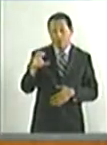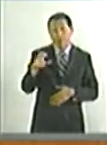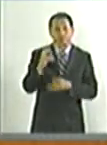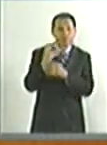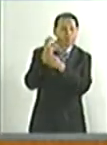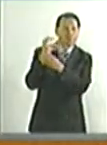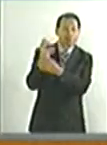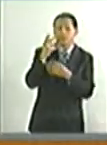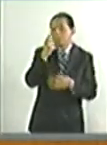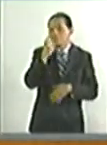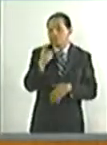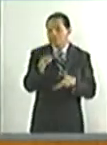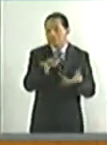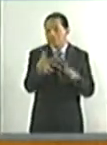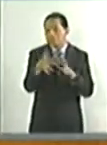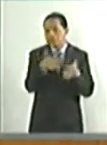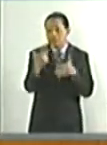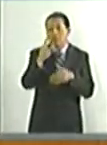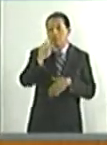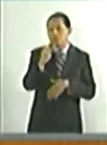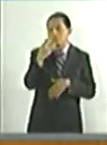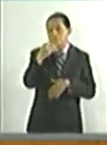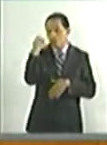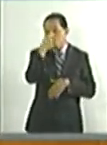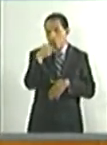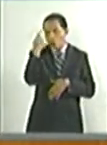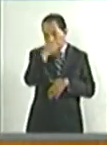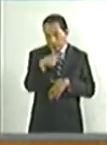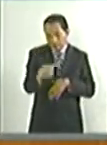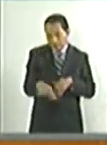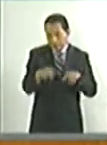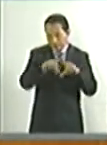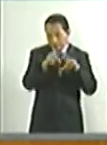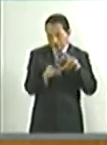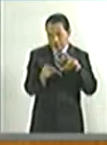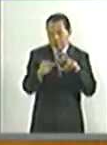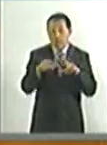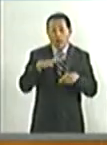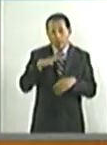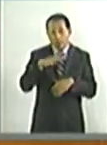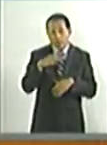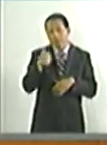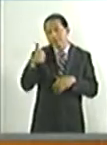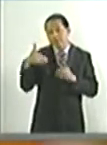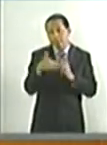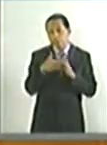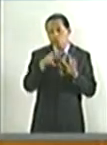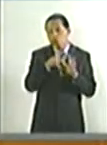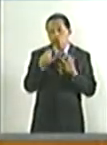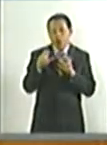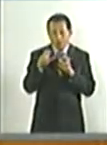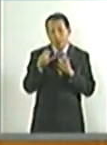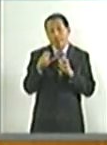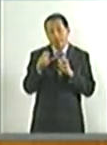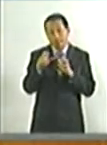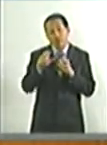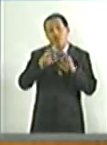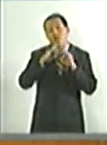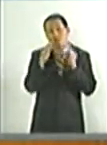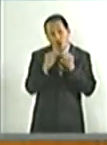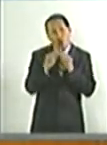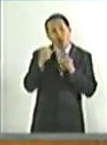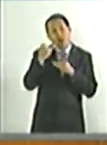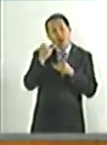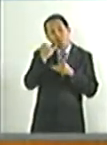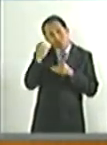estima que cada 24 horas en nuestro país se intentan 6.800 extorsiones, es